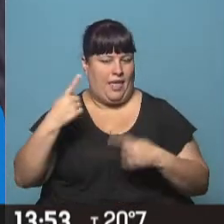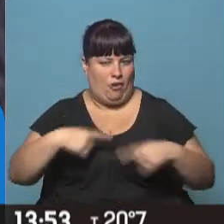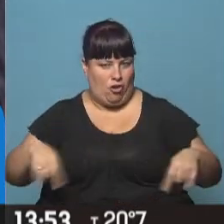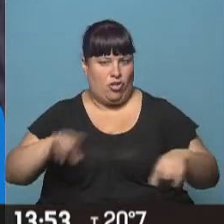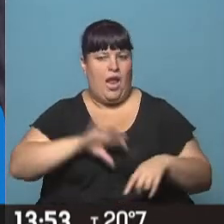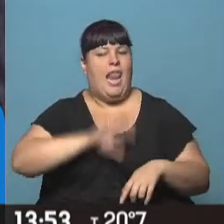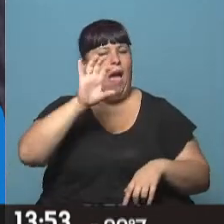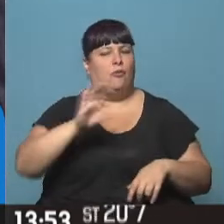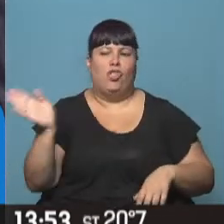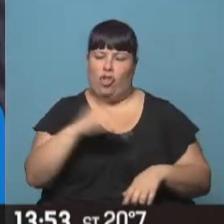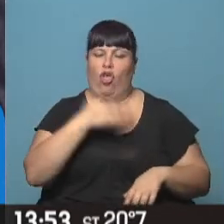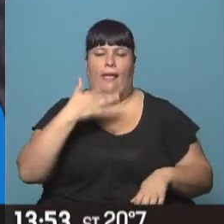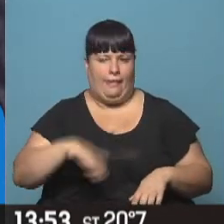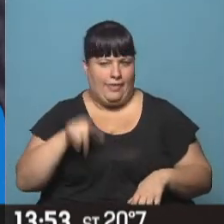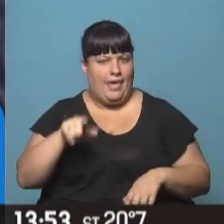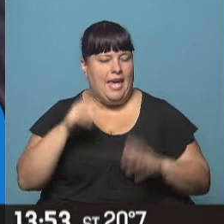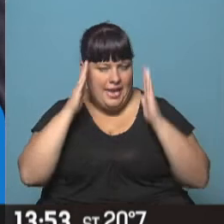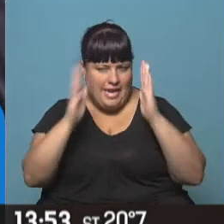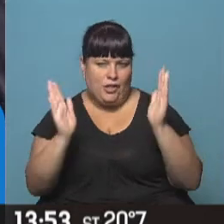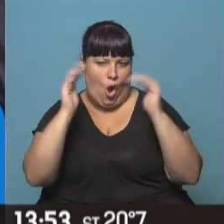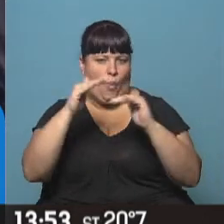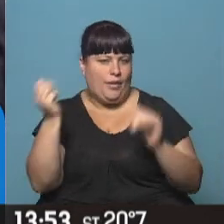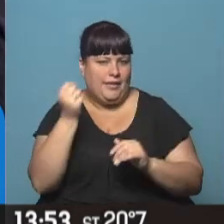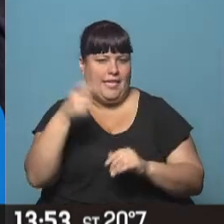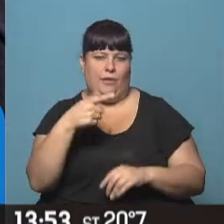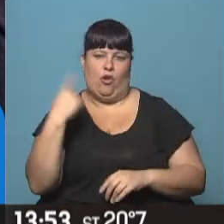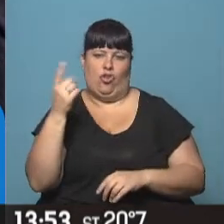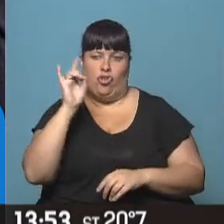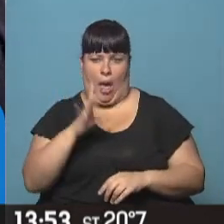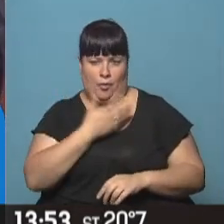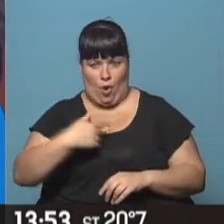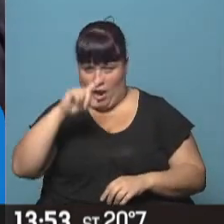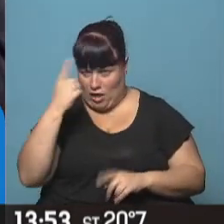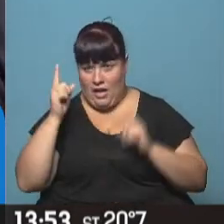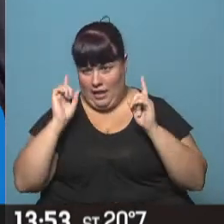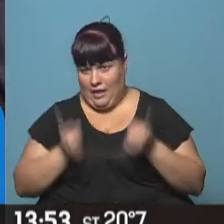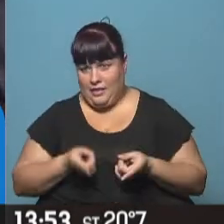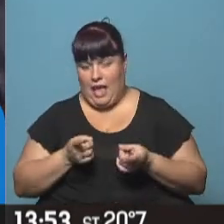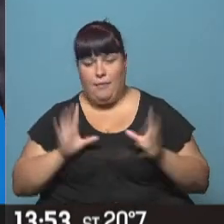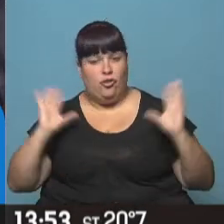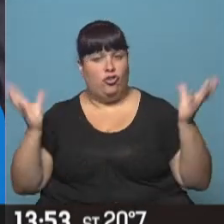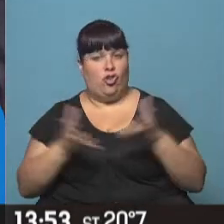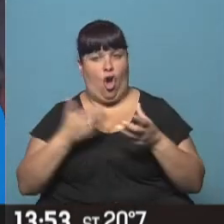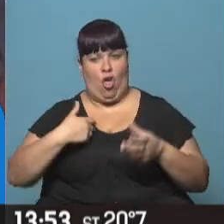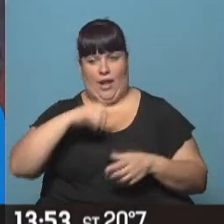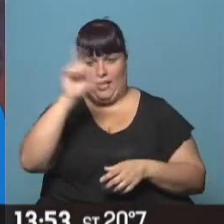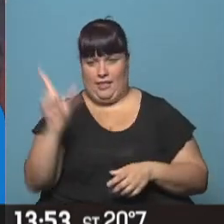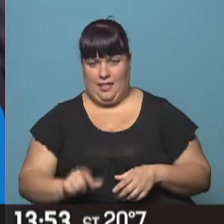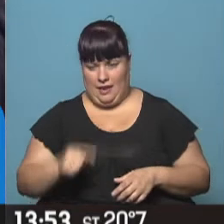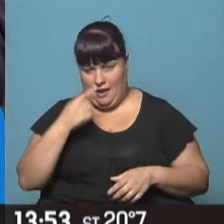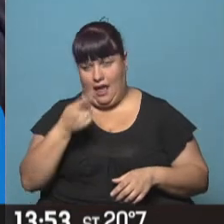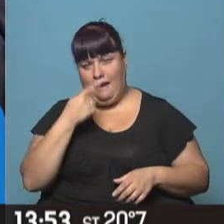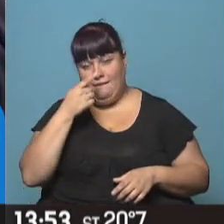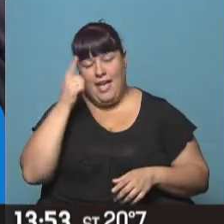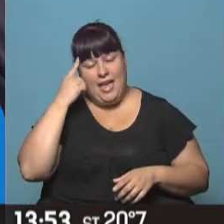Las provincias todas entendieron que esa era una meta que le interesaba no solo al Gobierno Nacional, sino al conjunto del país, que eso